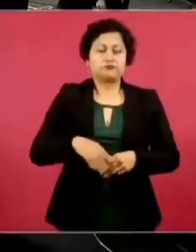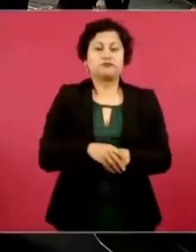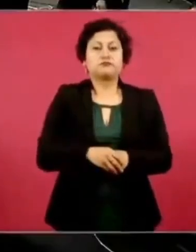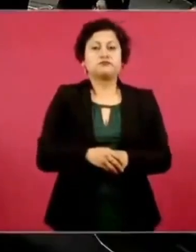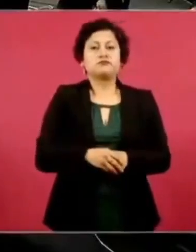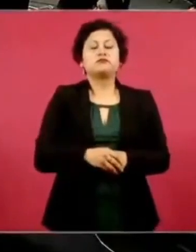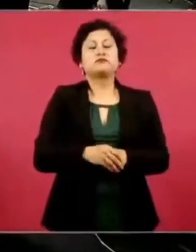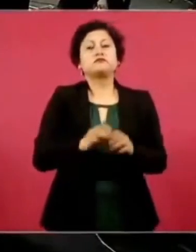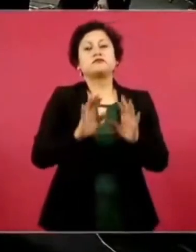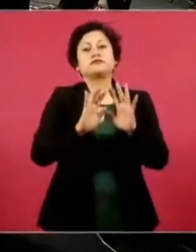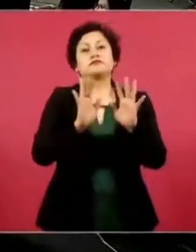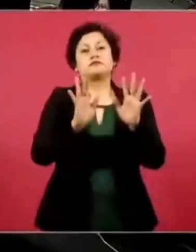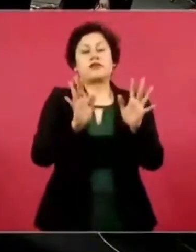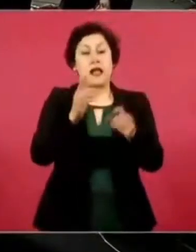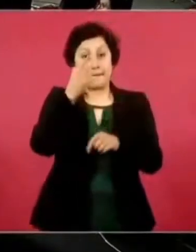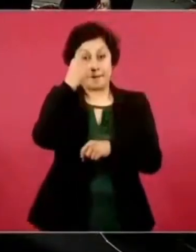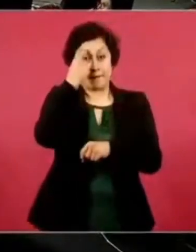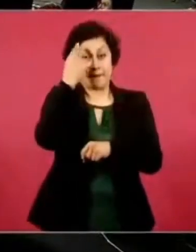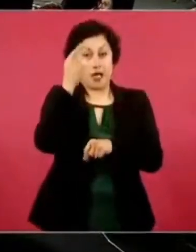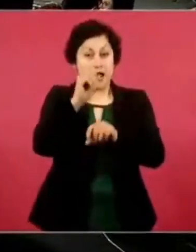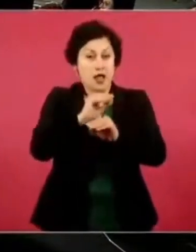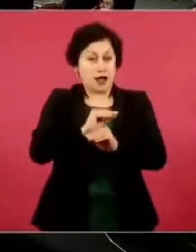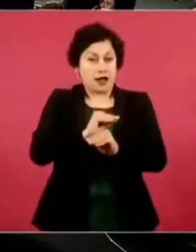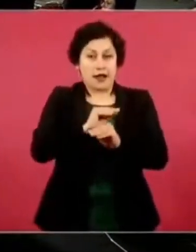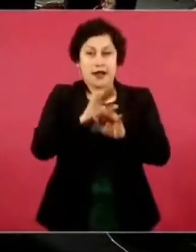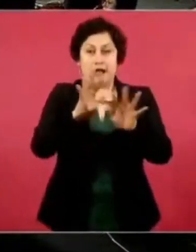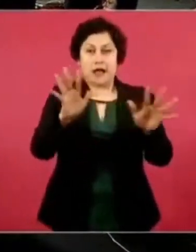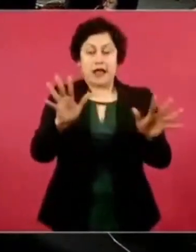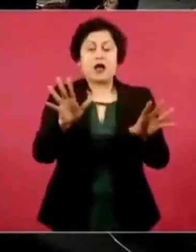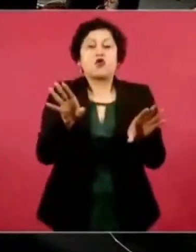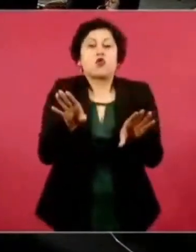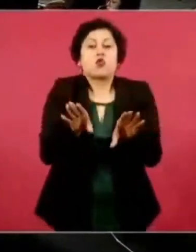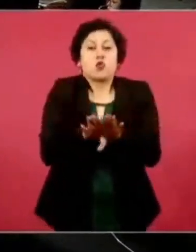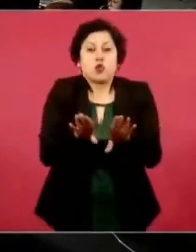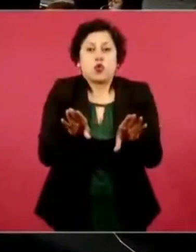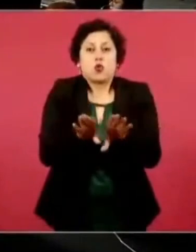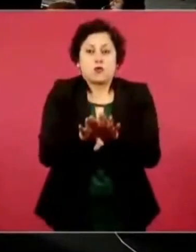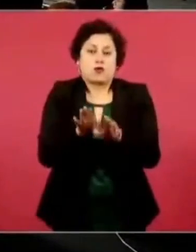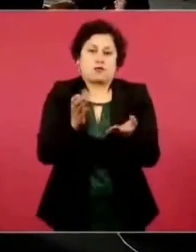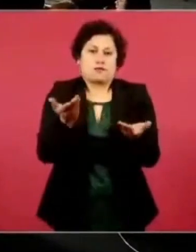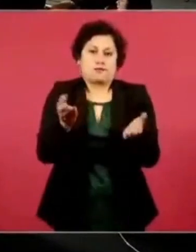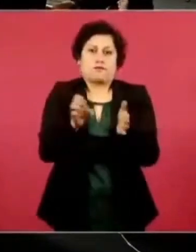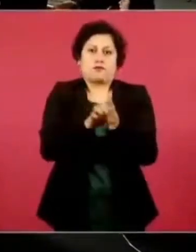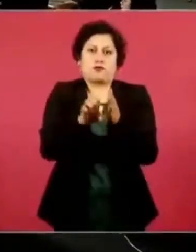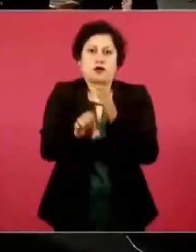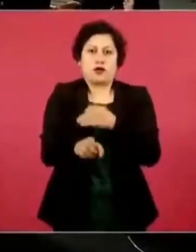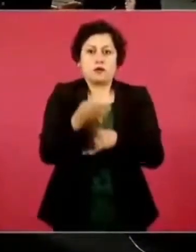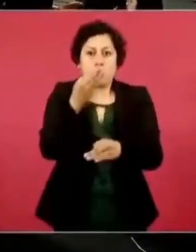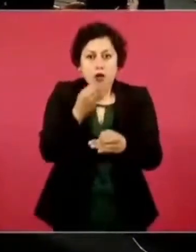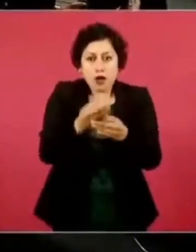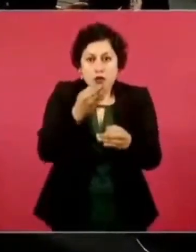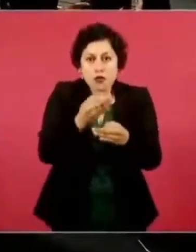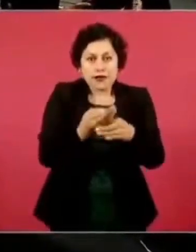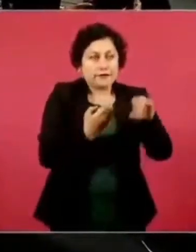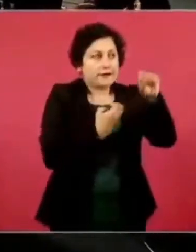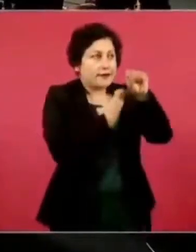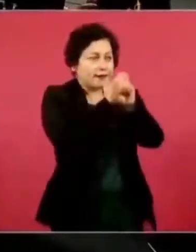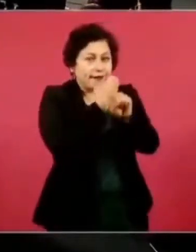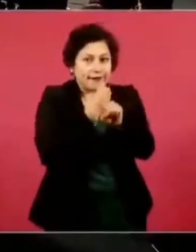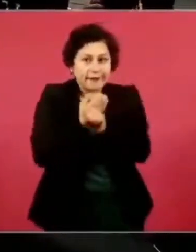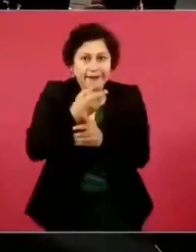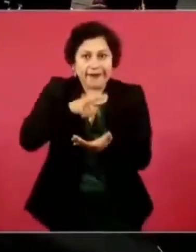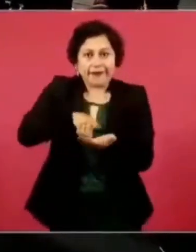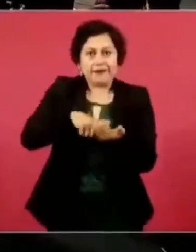solamente para que quede claro cuál sería la vía, sobre todo los colectivos que están escuchando, cómo sería la manera de que contactarían